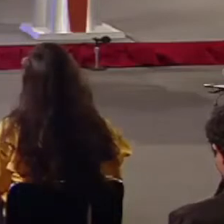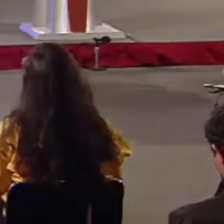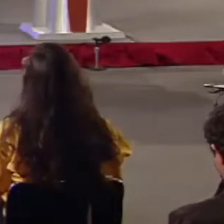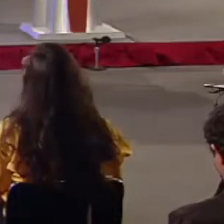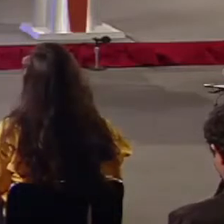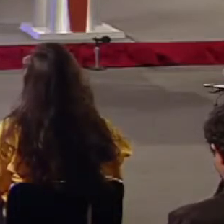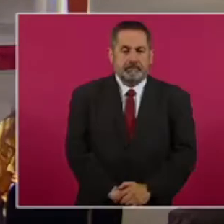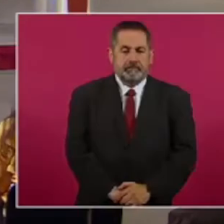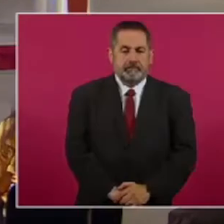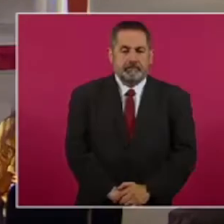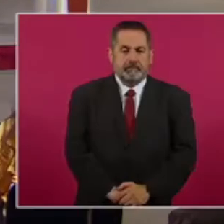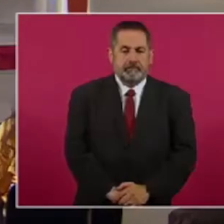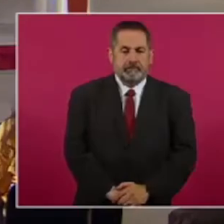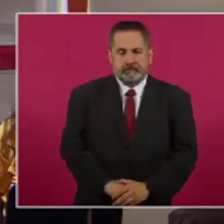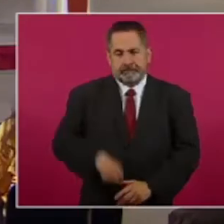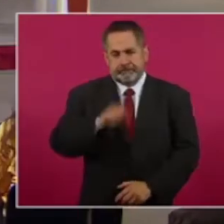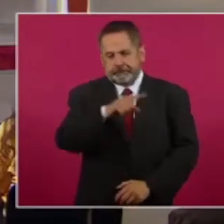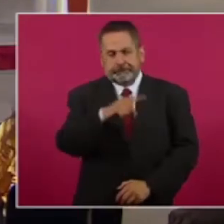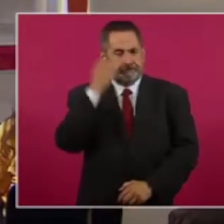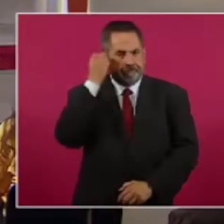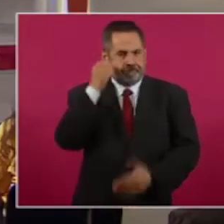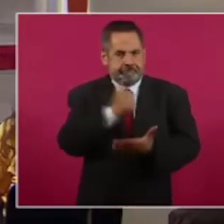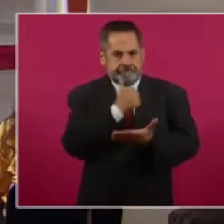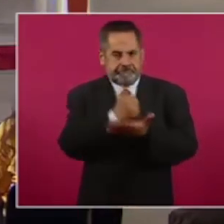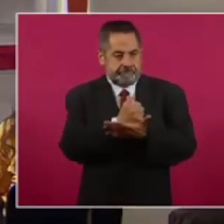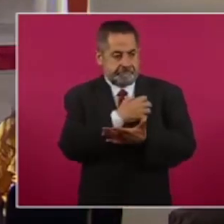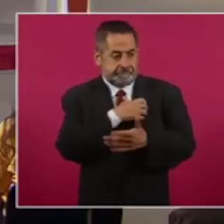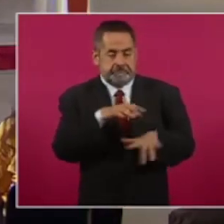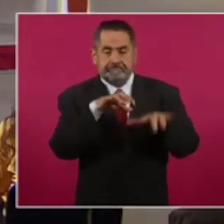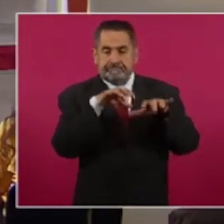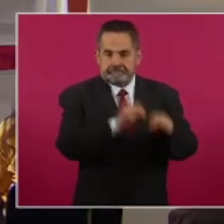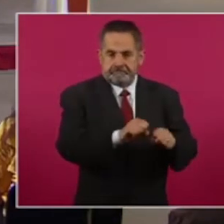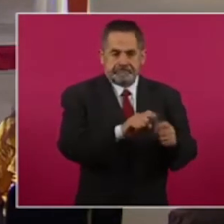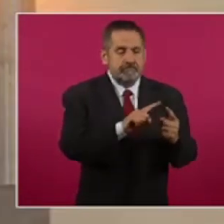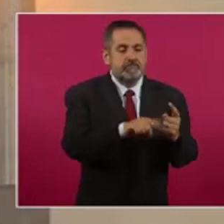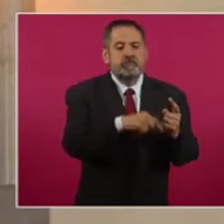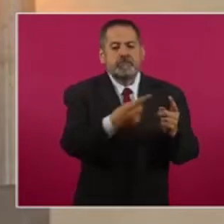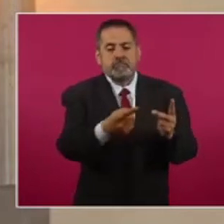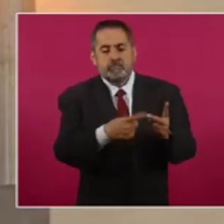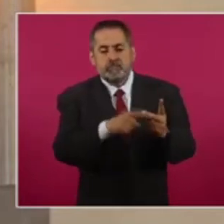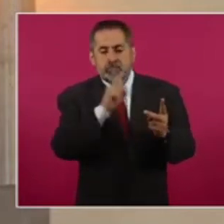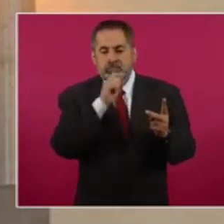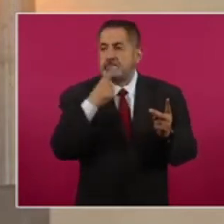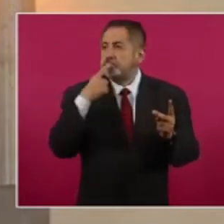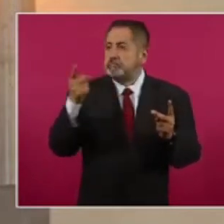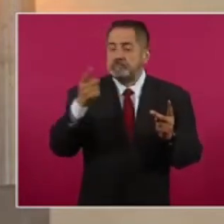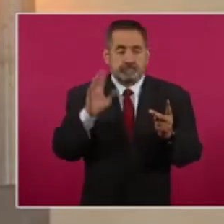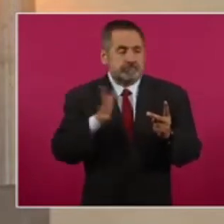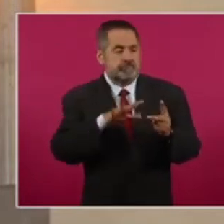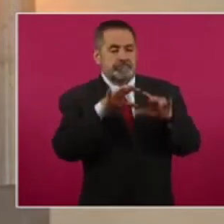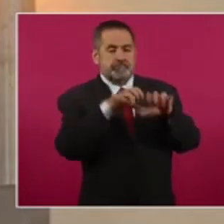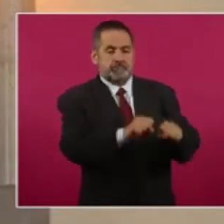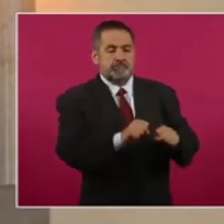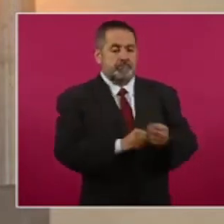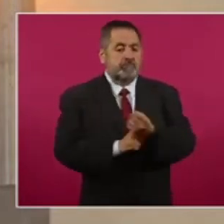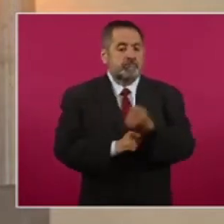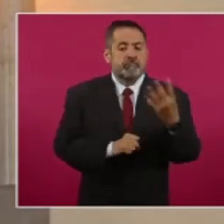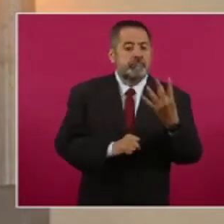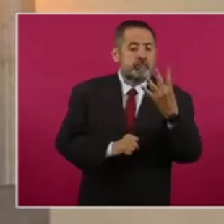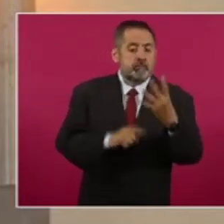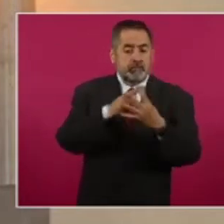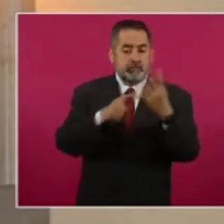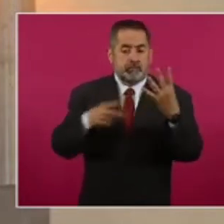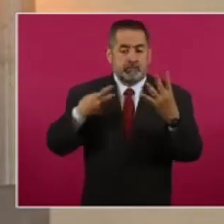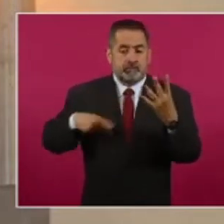en Oaxaca de Juárez, en la capital, en los Valles Centrales, y otra más, también otra detención de cuatro